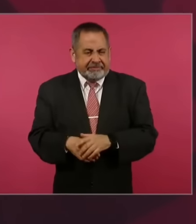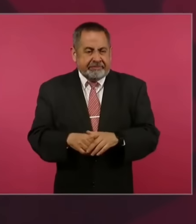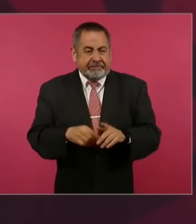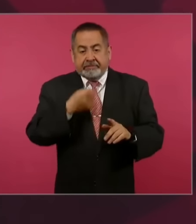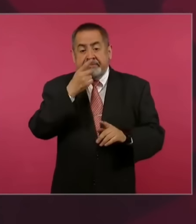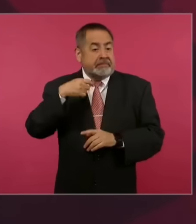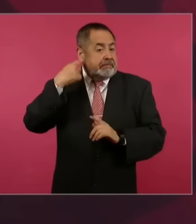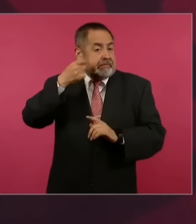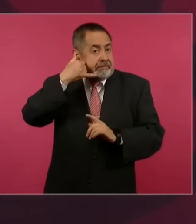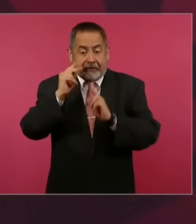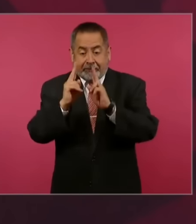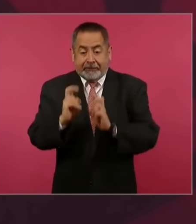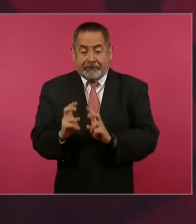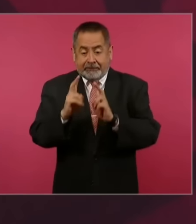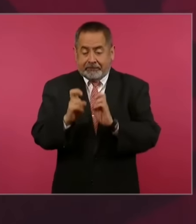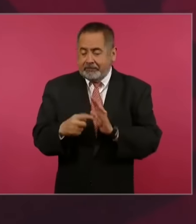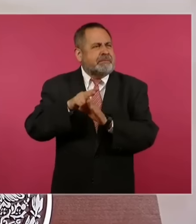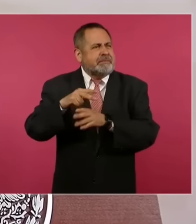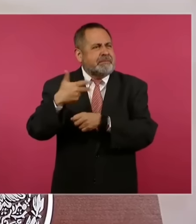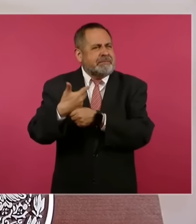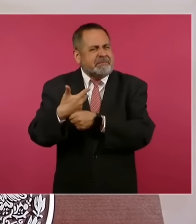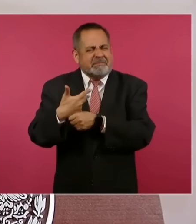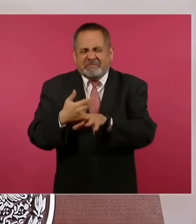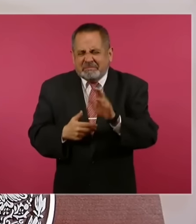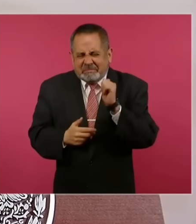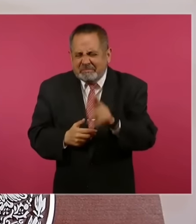llamadas telefónicas o videos.